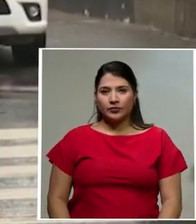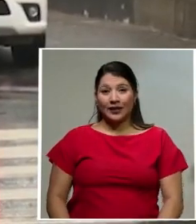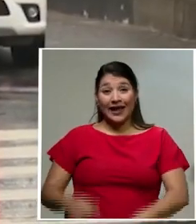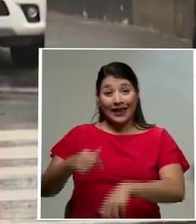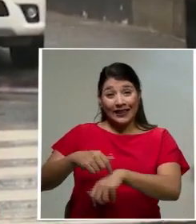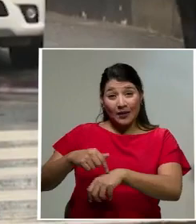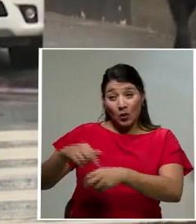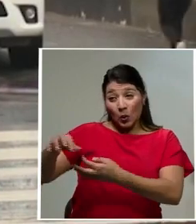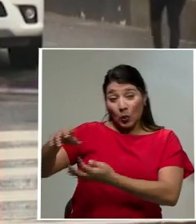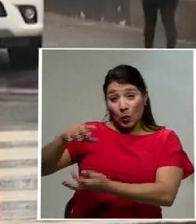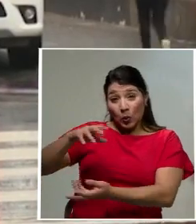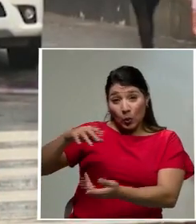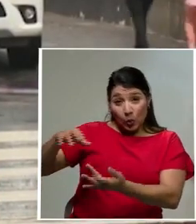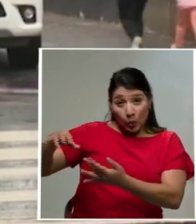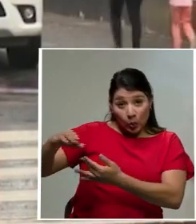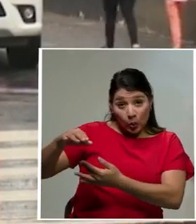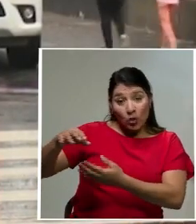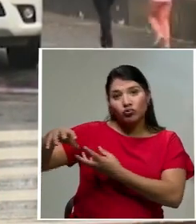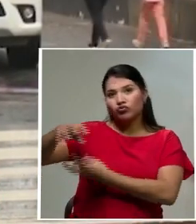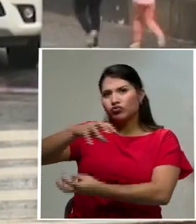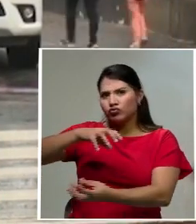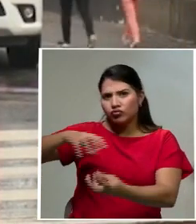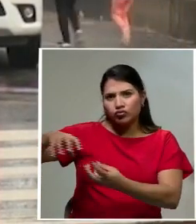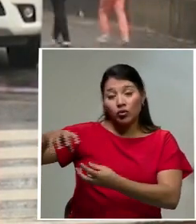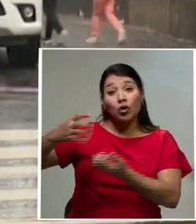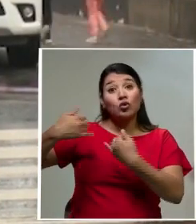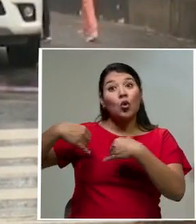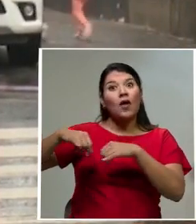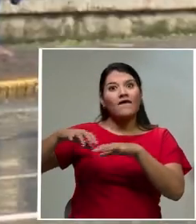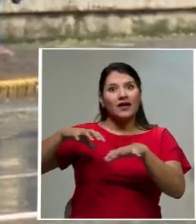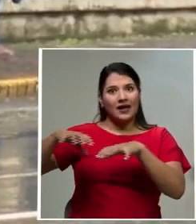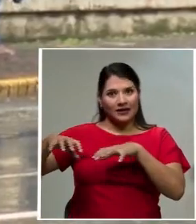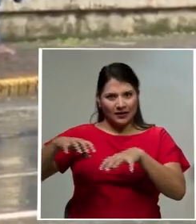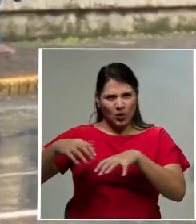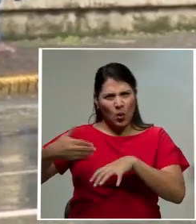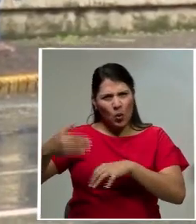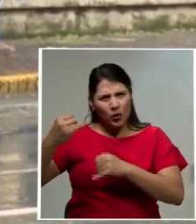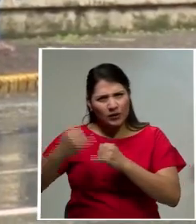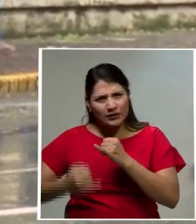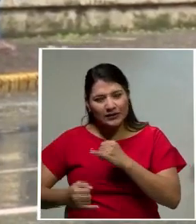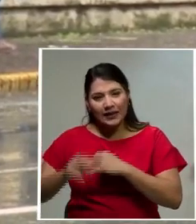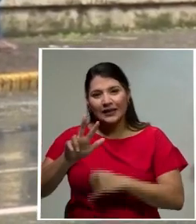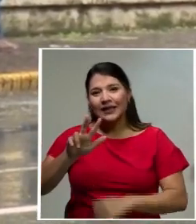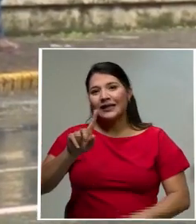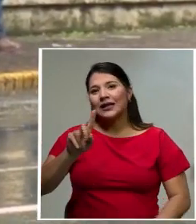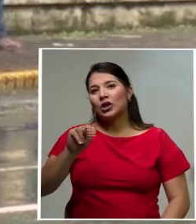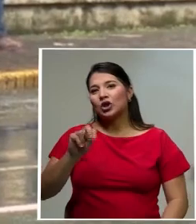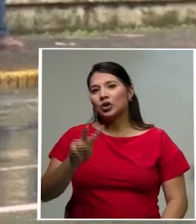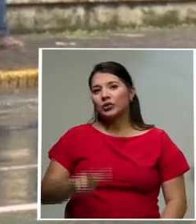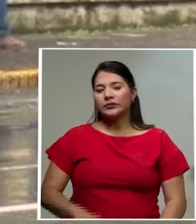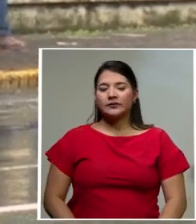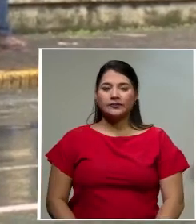de ciclones tropicales y huracanes se encuentra activa y finaliza hasta el 31 de noviembre.